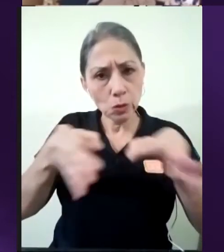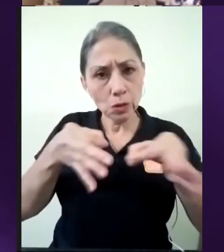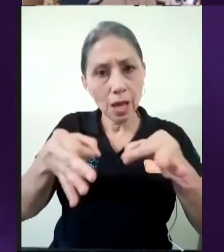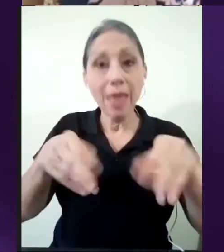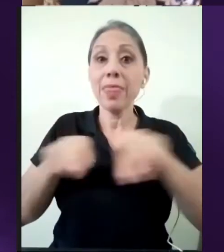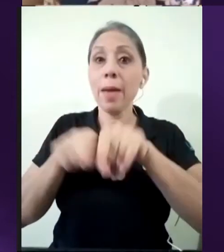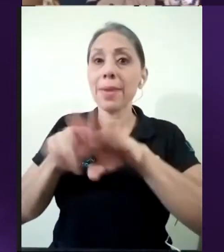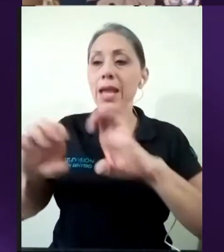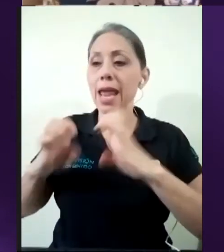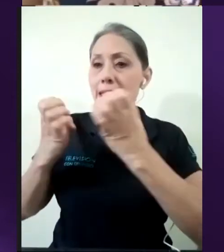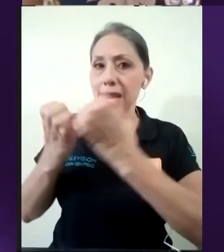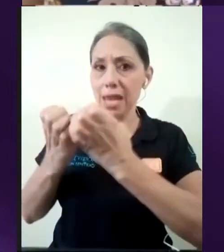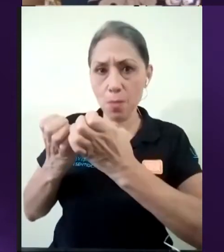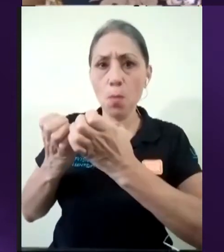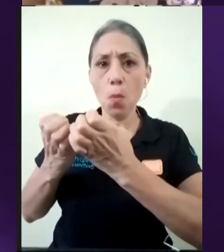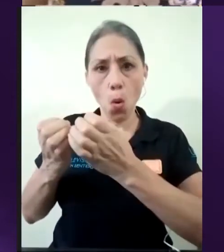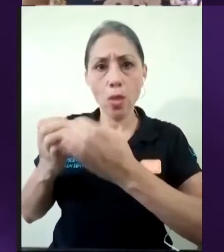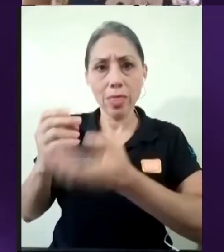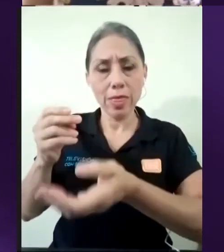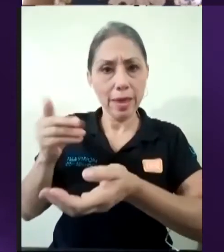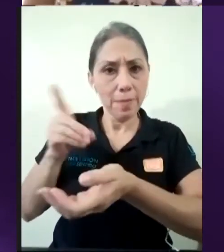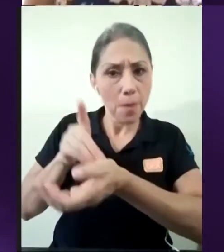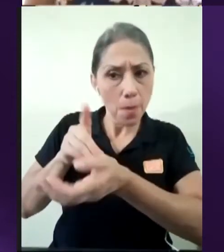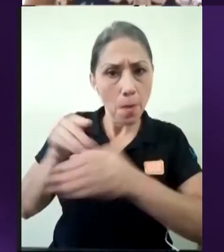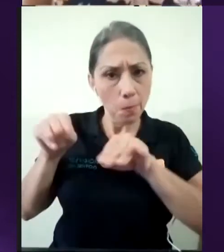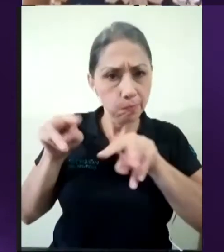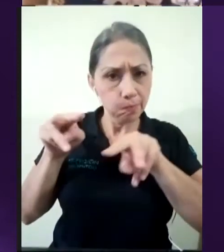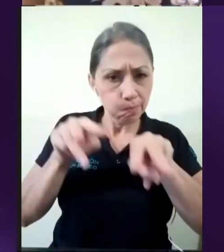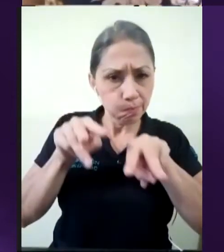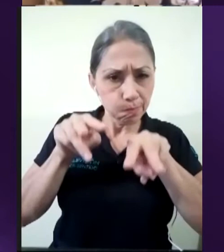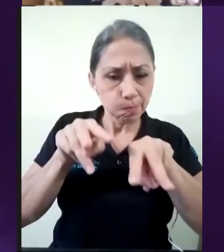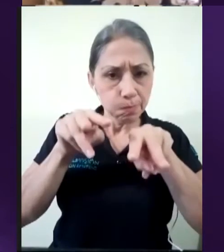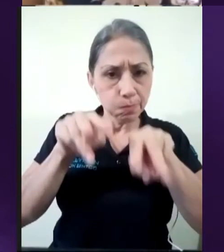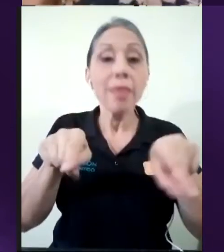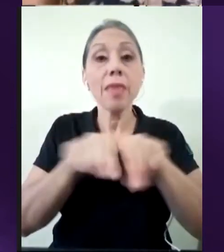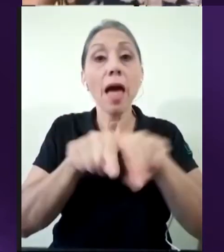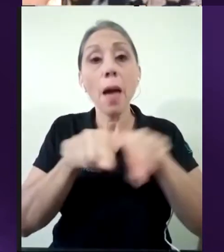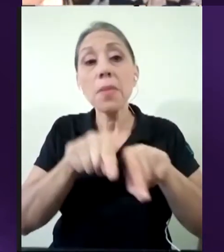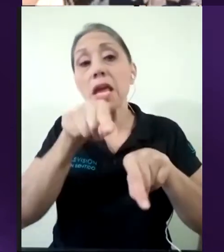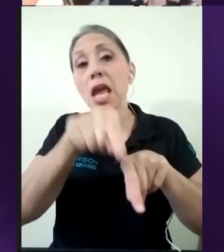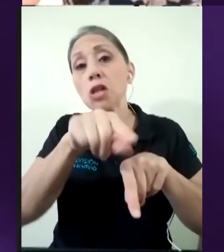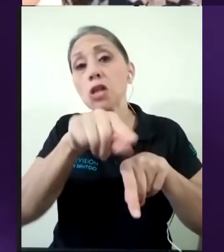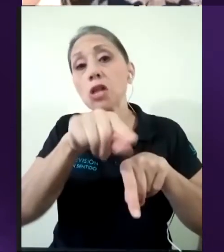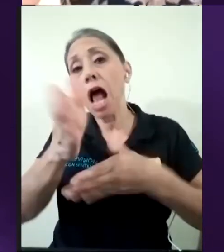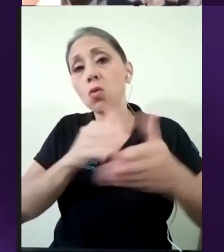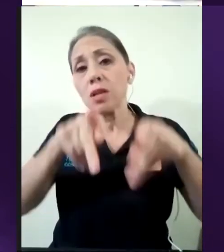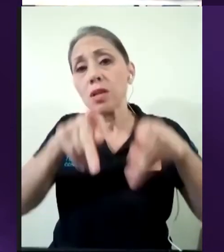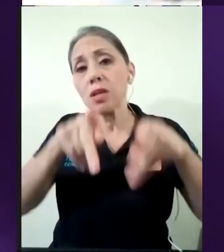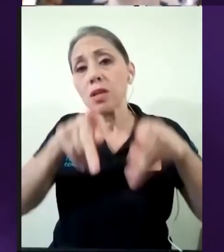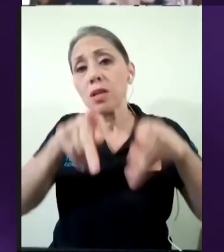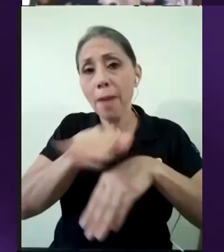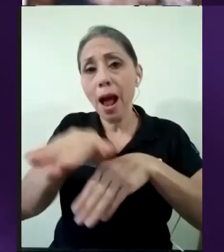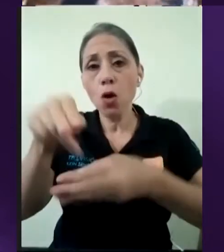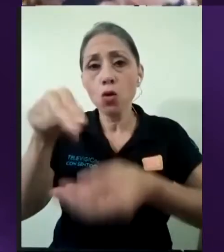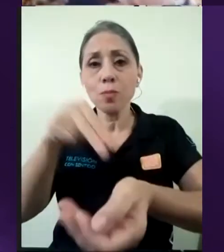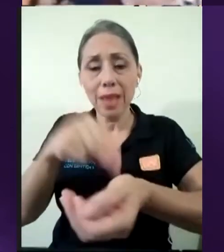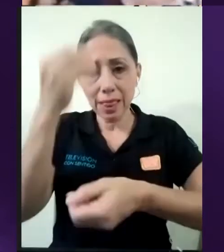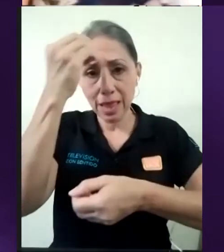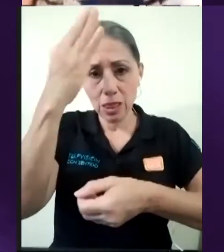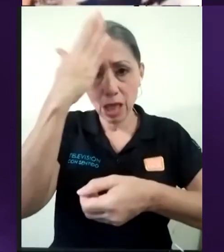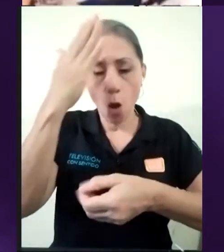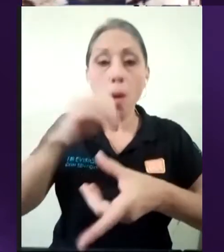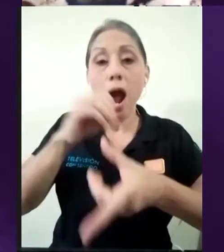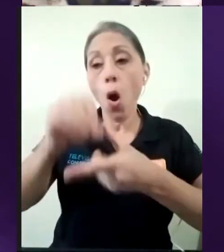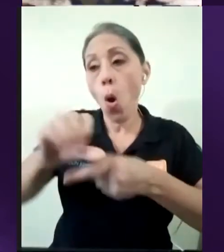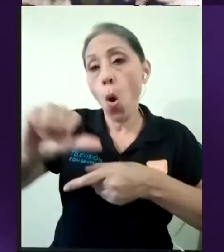deben recurrir al Hospital de Trauma o a los otros hospitales generales, donde serán abordadas sus necesidades